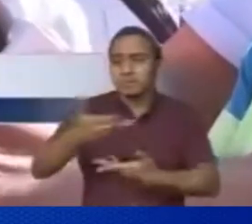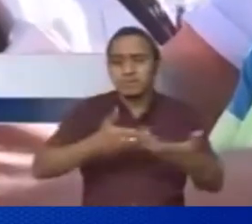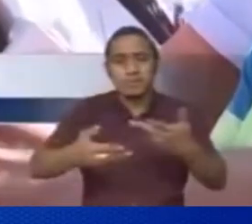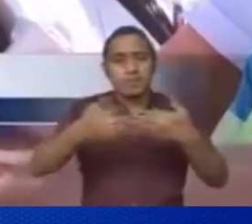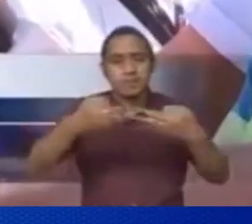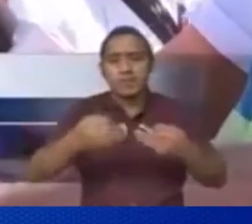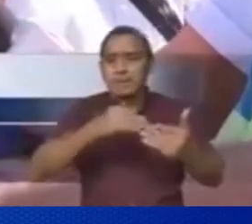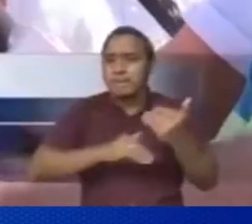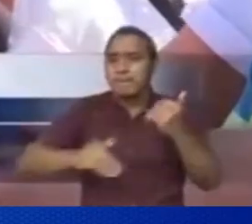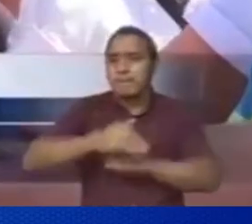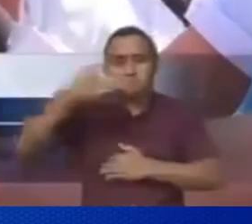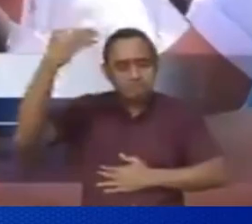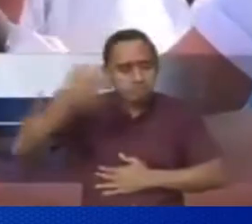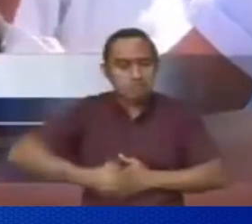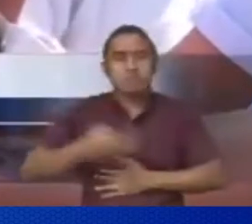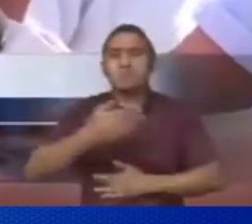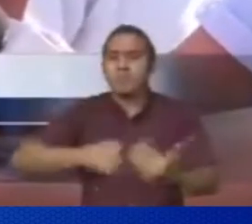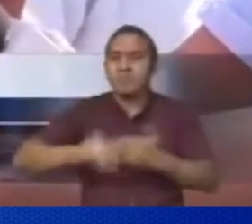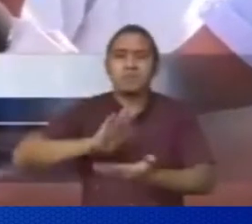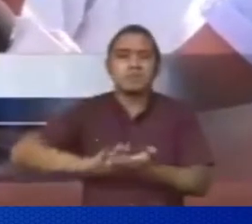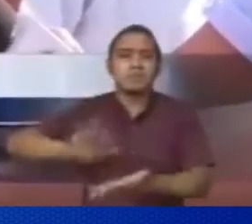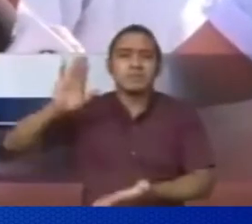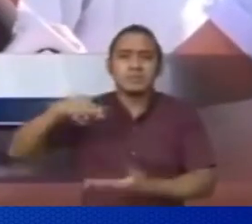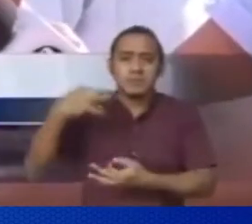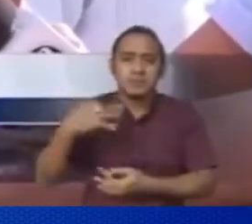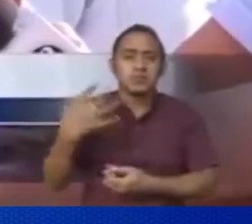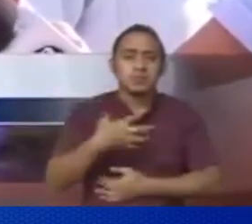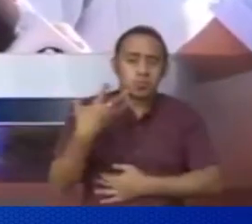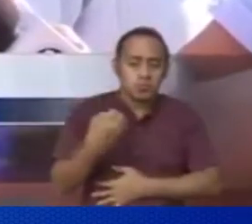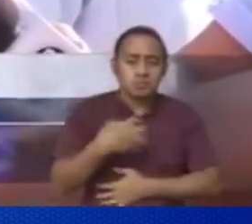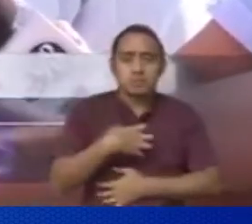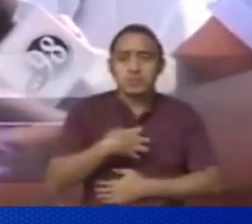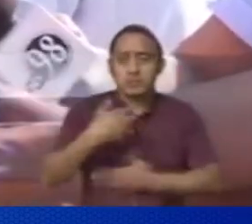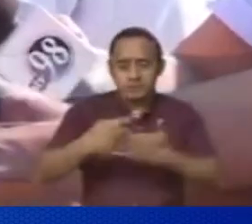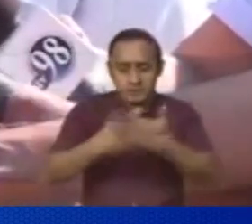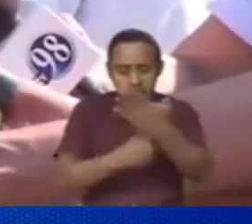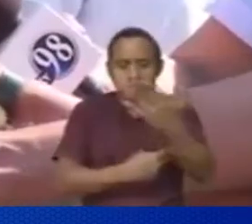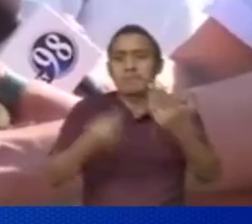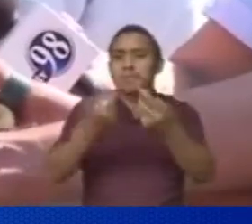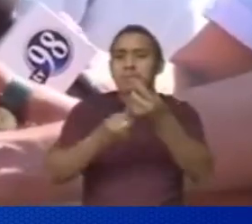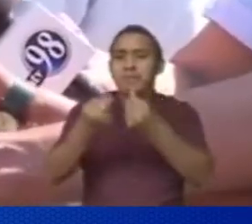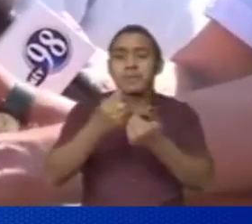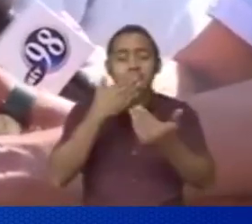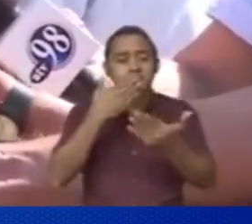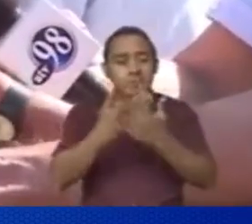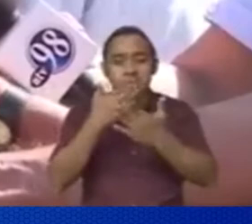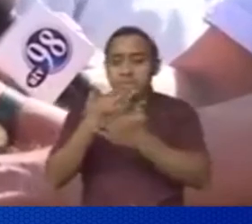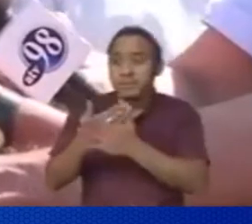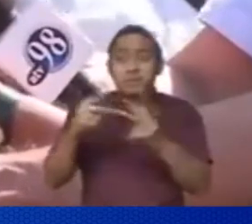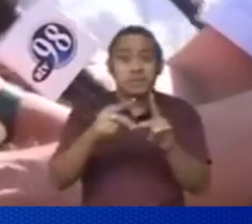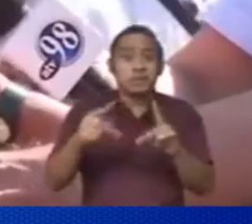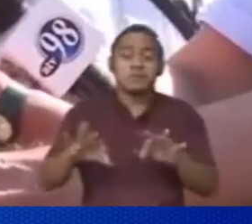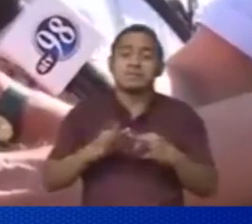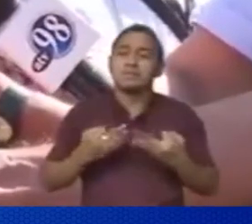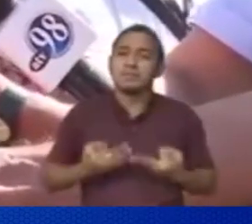es mayor cumplimiento, mayor compromiso en todo nuestro ejecución de nuestro plan de inversión. Así es que agradeceríamos a la